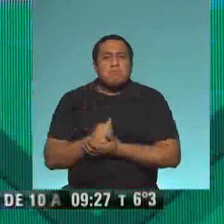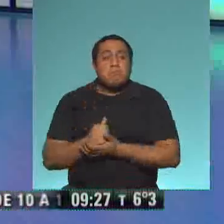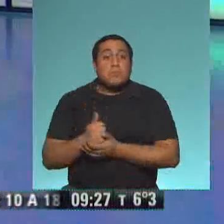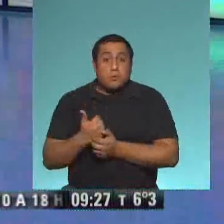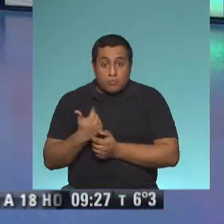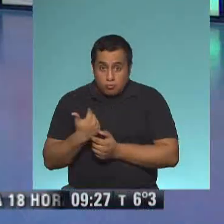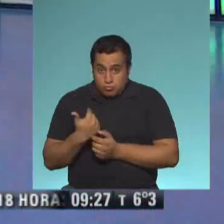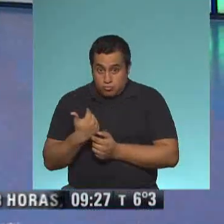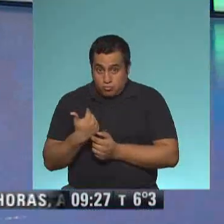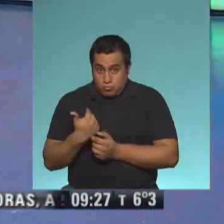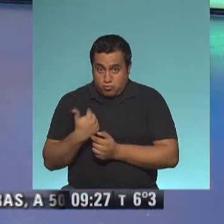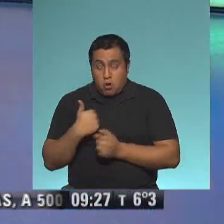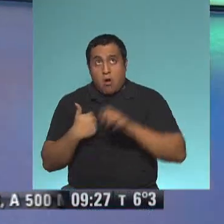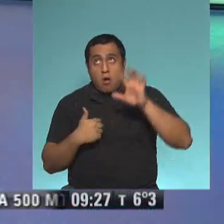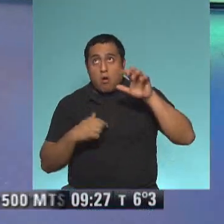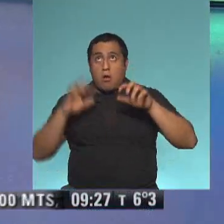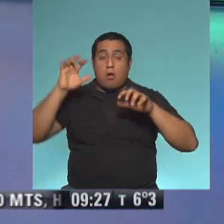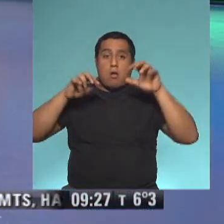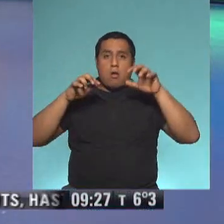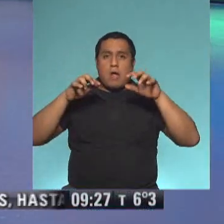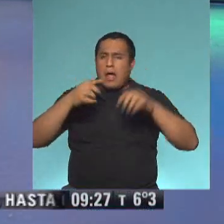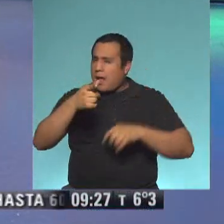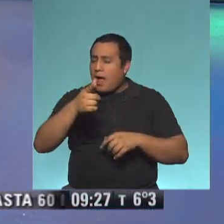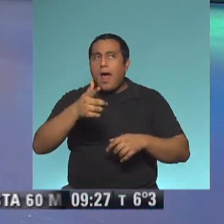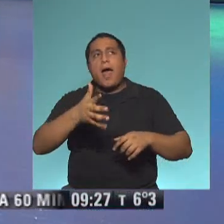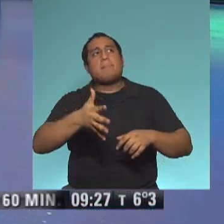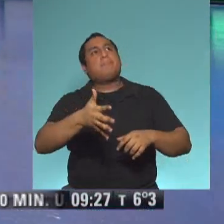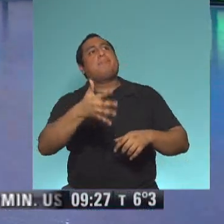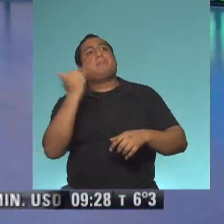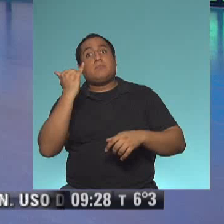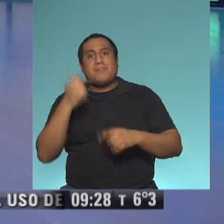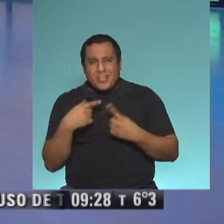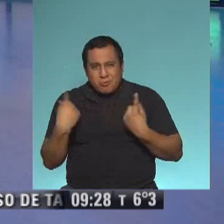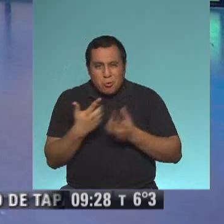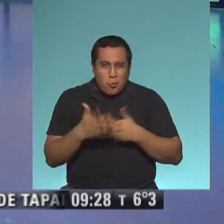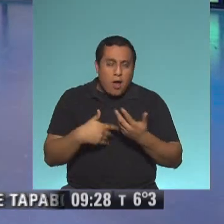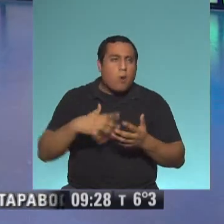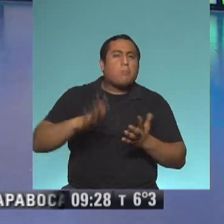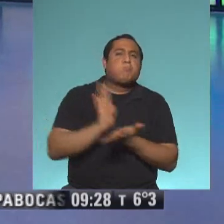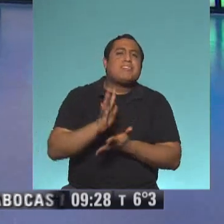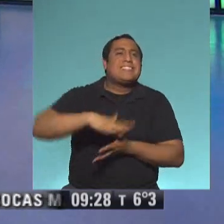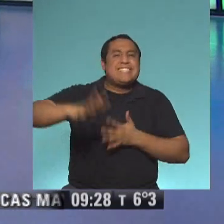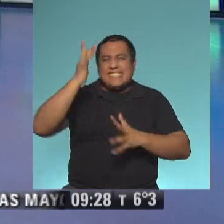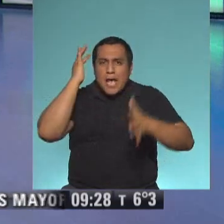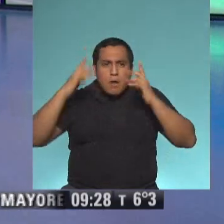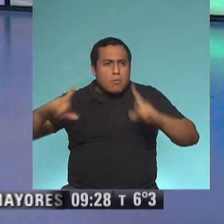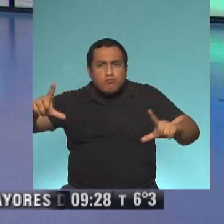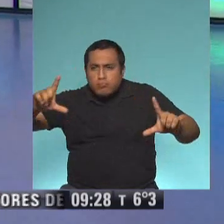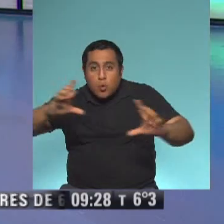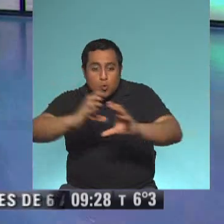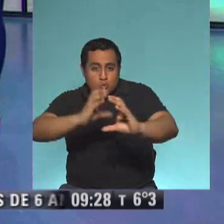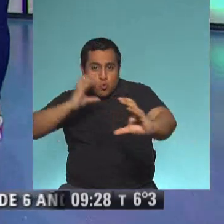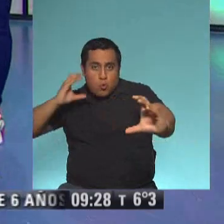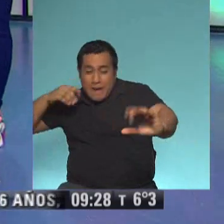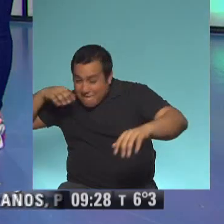subí ahí como si fuese. Para. Ustedes ya saben de qué estamos hablando, porque nosotros estuvimos jugando una selva, atravesamos túneles. Túneles, nos trepamos